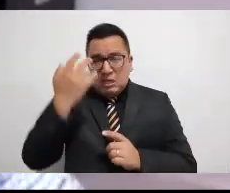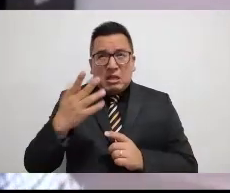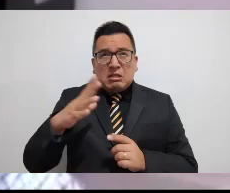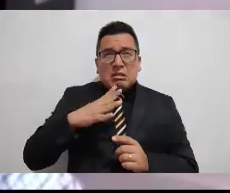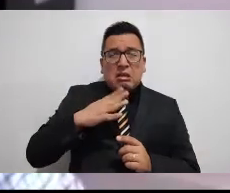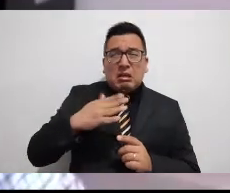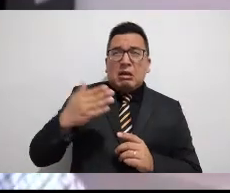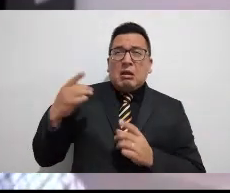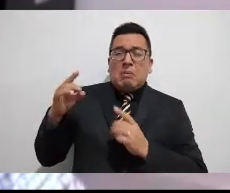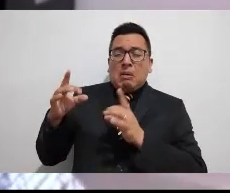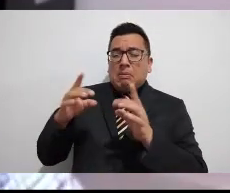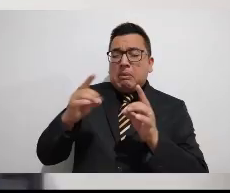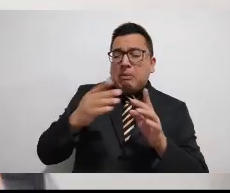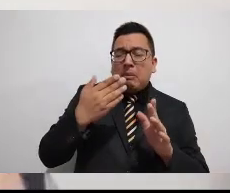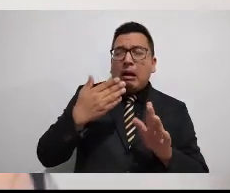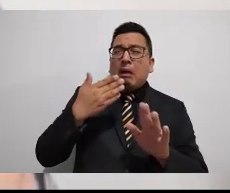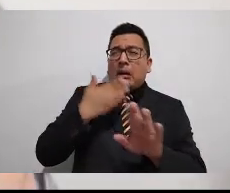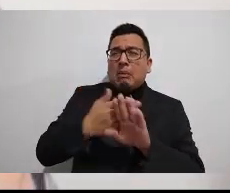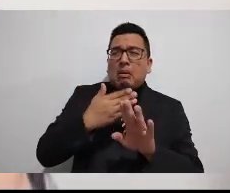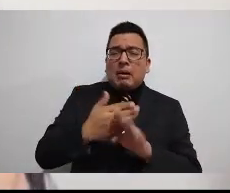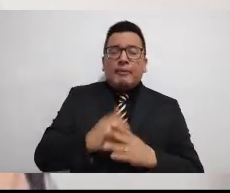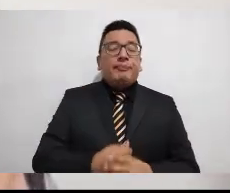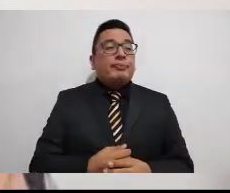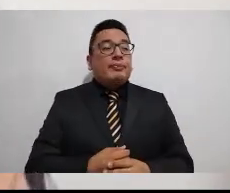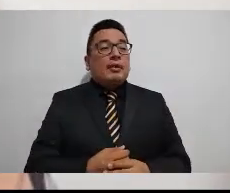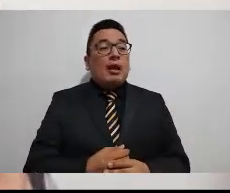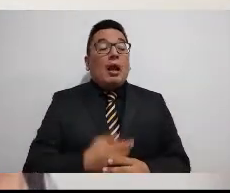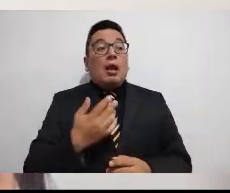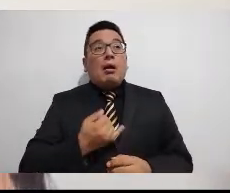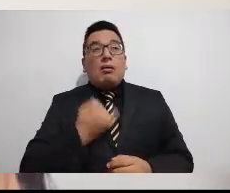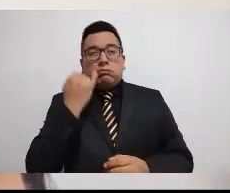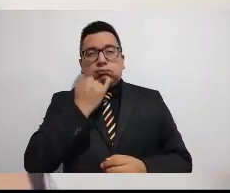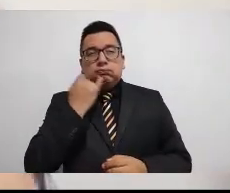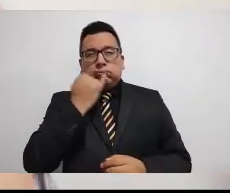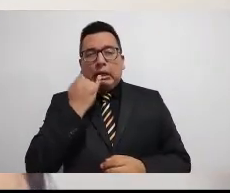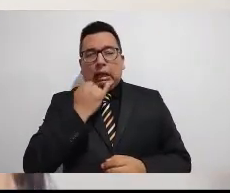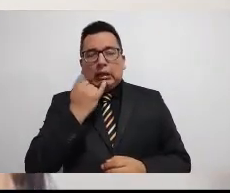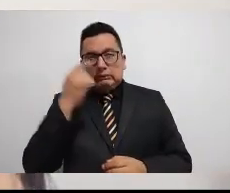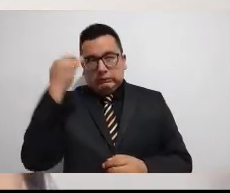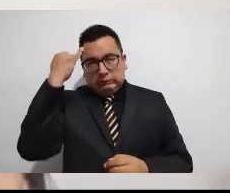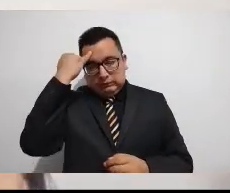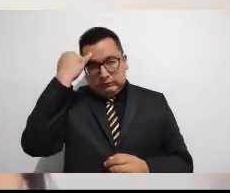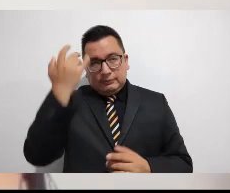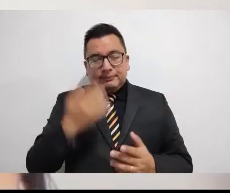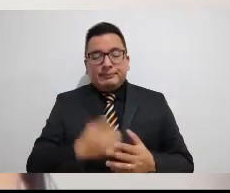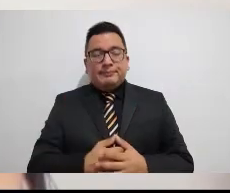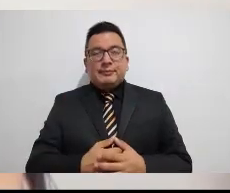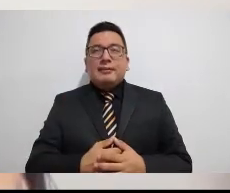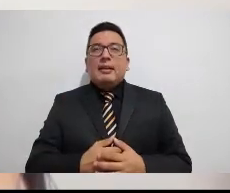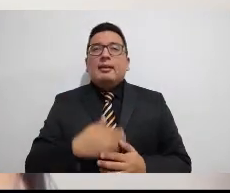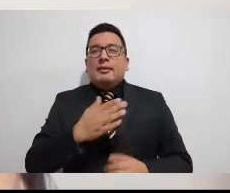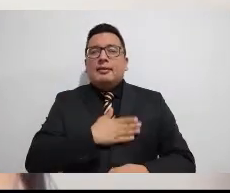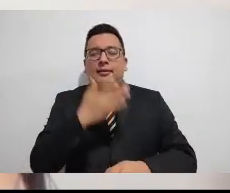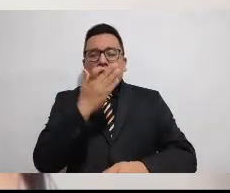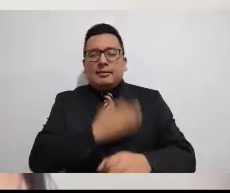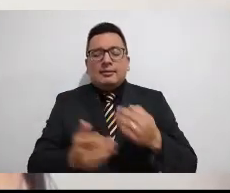indígenas? Claro, Oscar, Suani, muy buenas tardes a todas y todos.